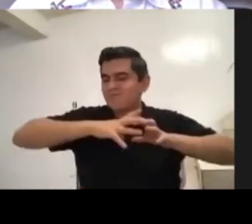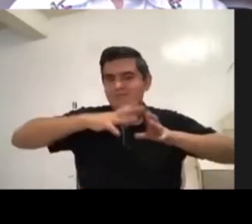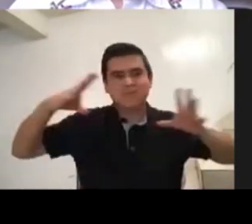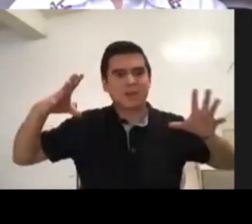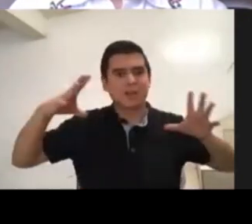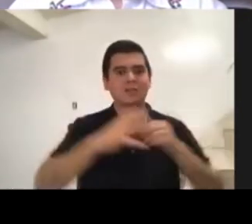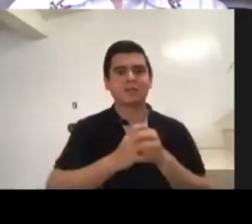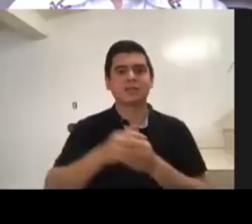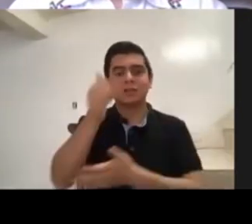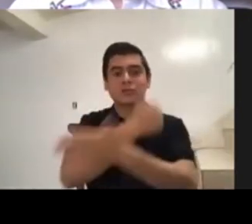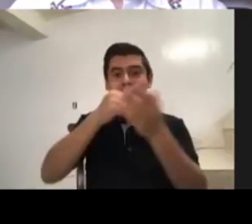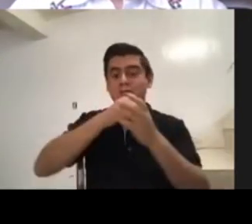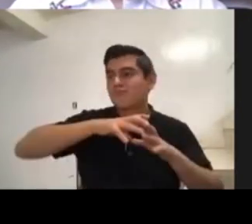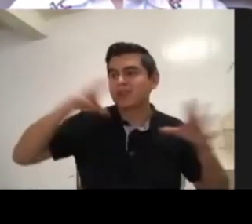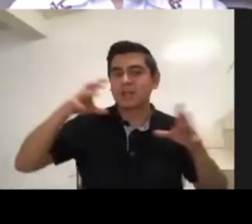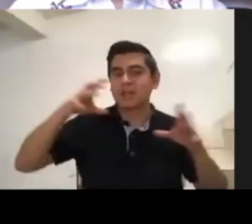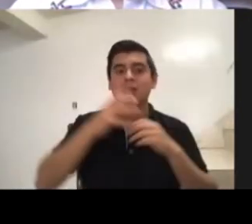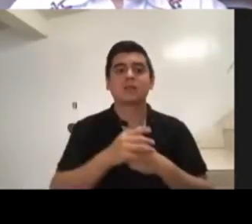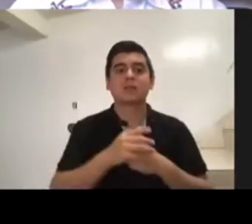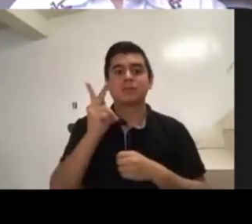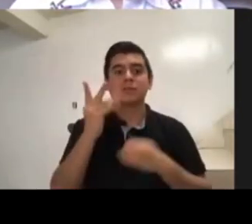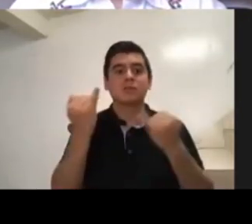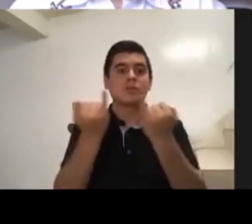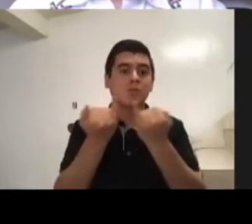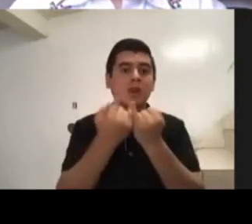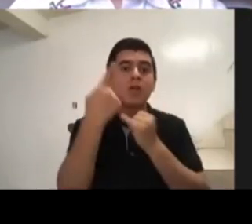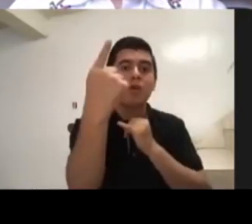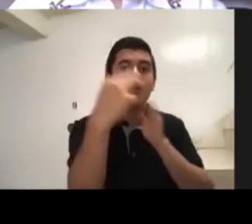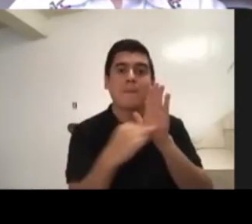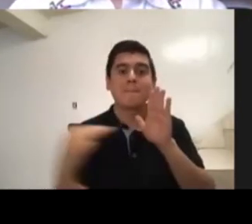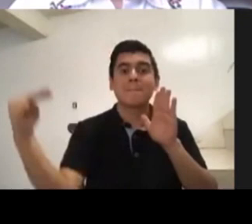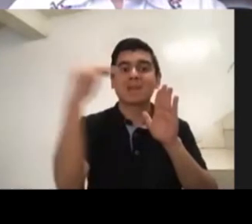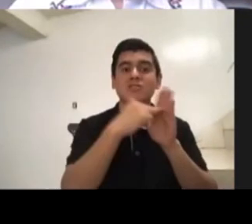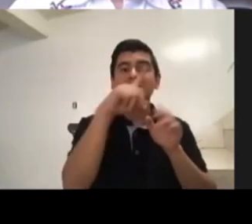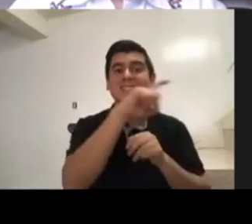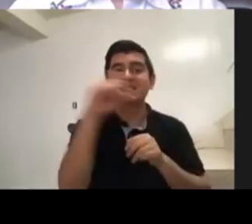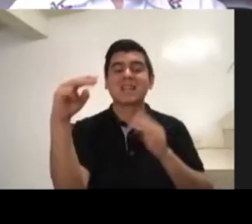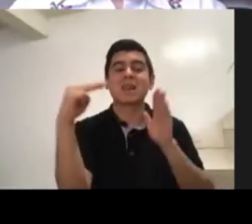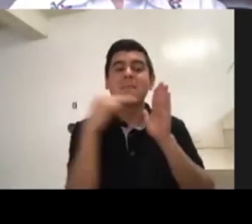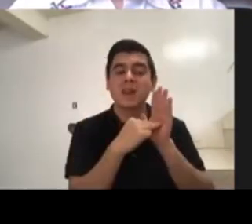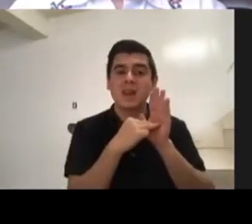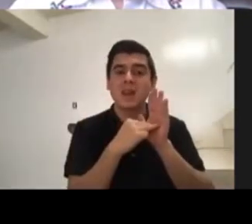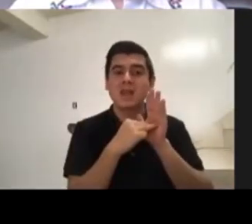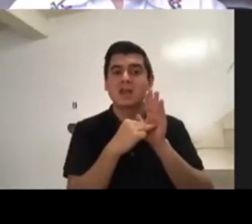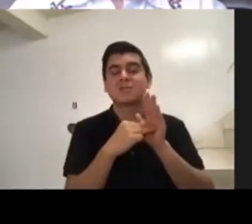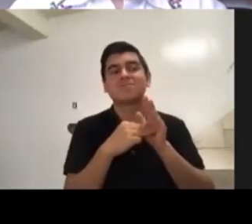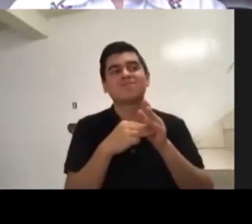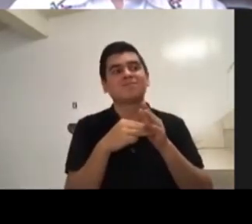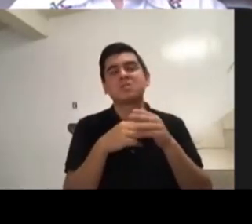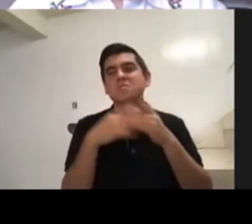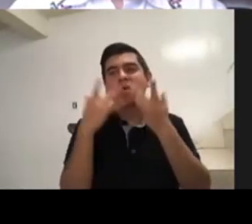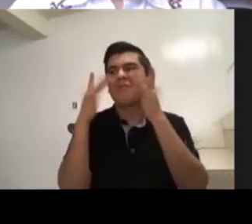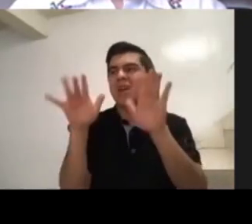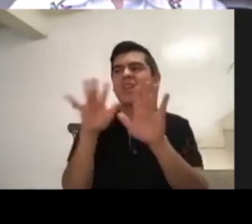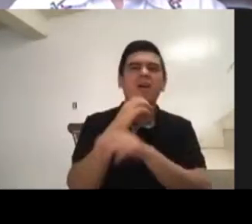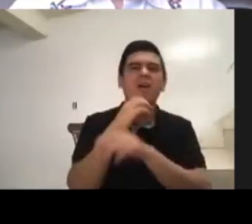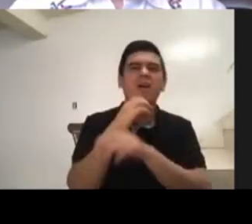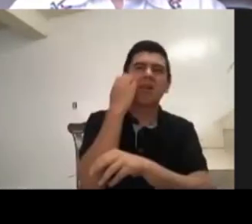la escuela. Son 1,100,000 niños y niñas que dejan la escuela cada año.